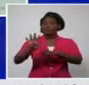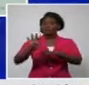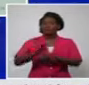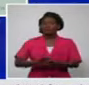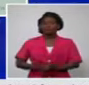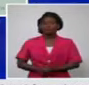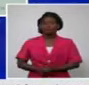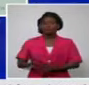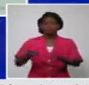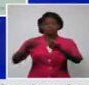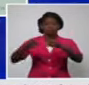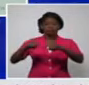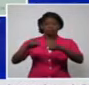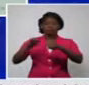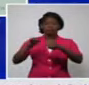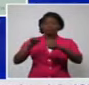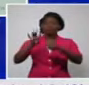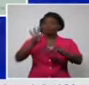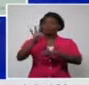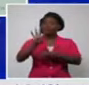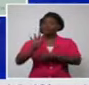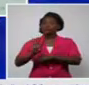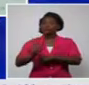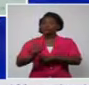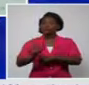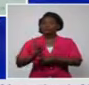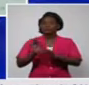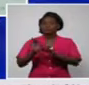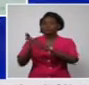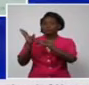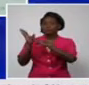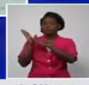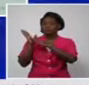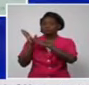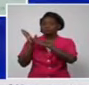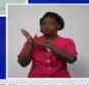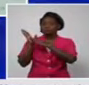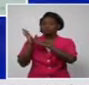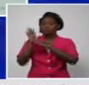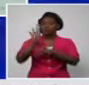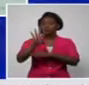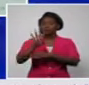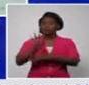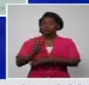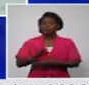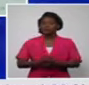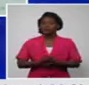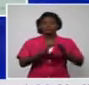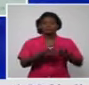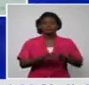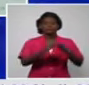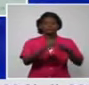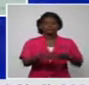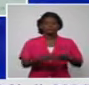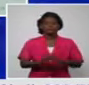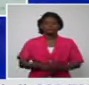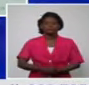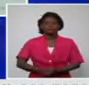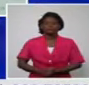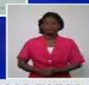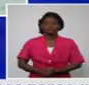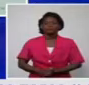Zaguaretánamo y Mayarí 4 casos autóctonos de cada uno de estos municipios. Granma,